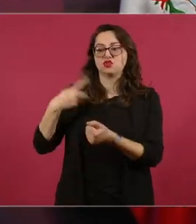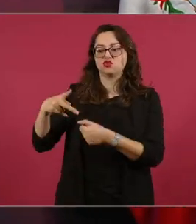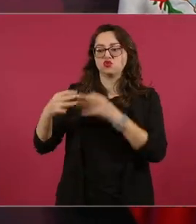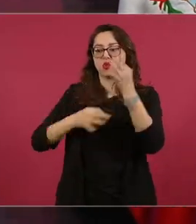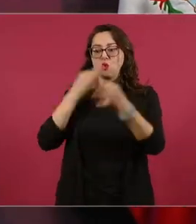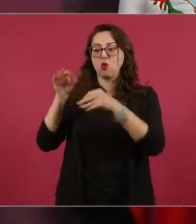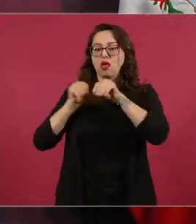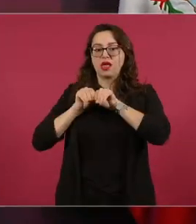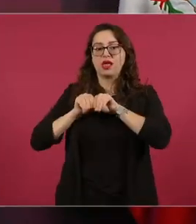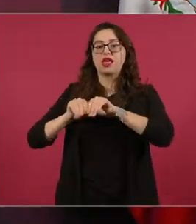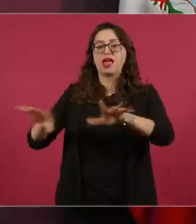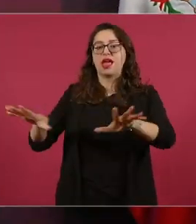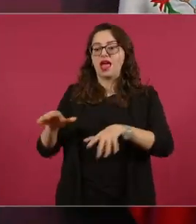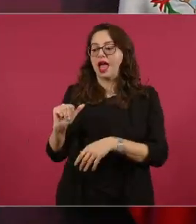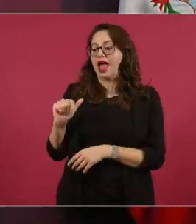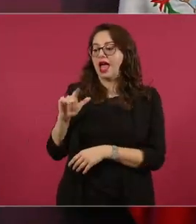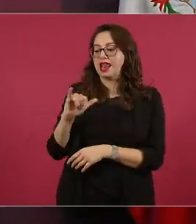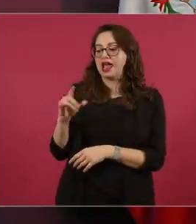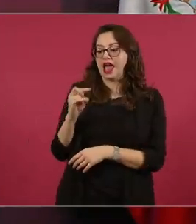Sí,